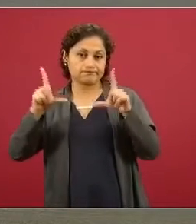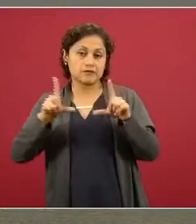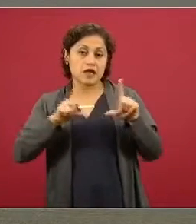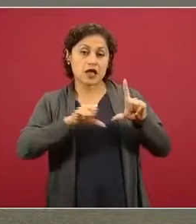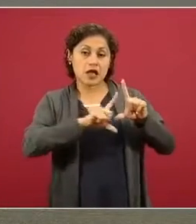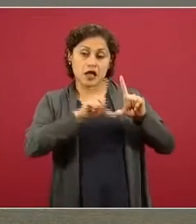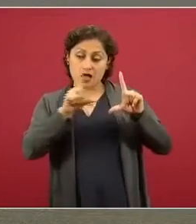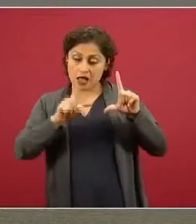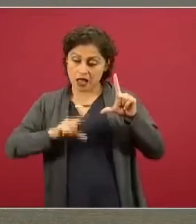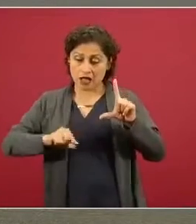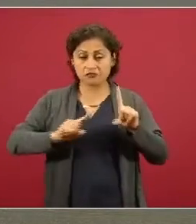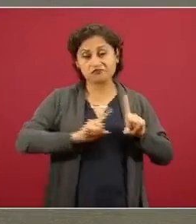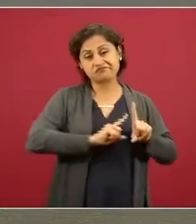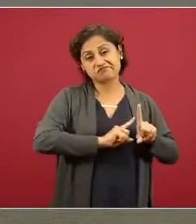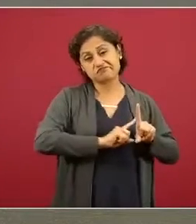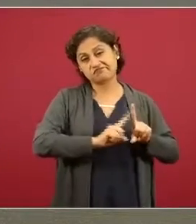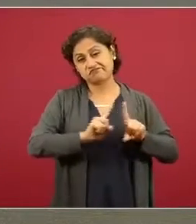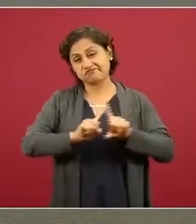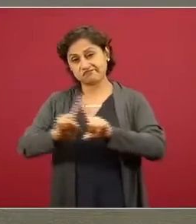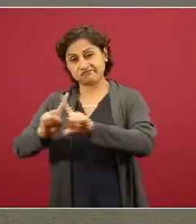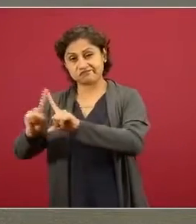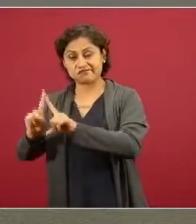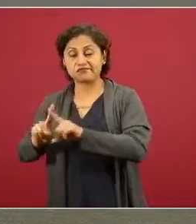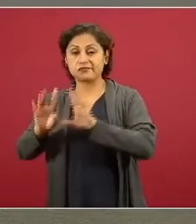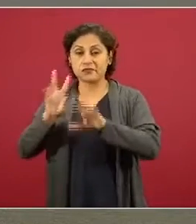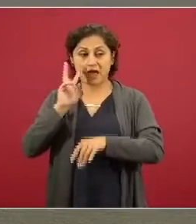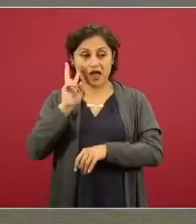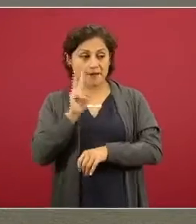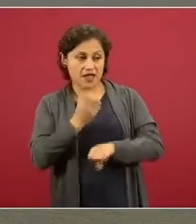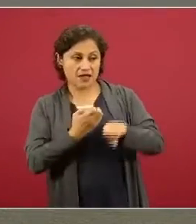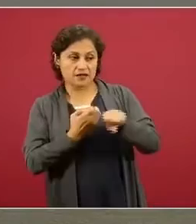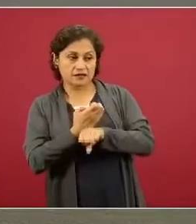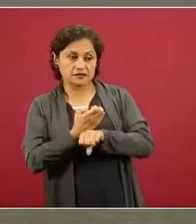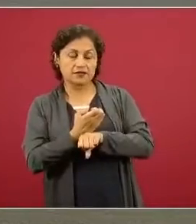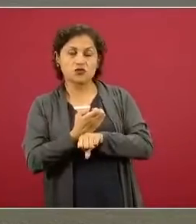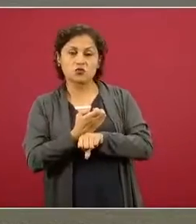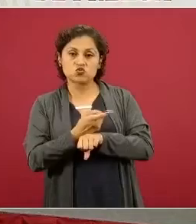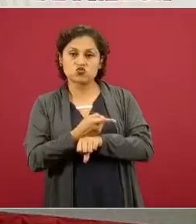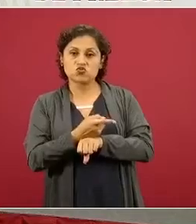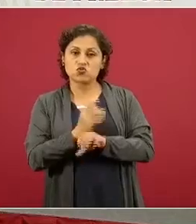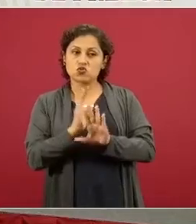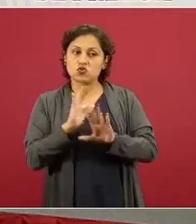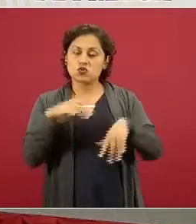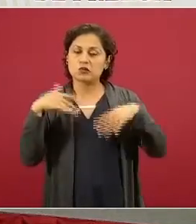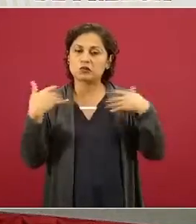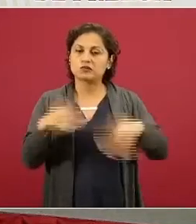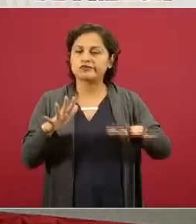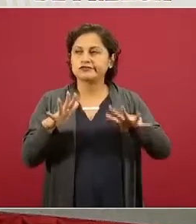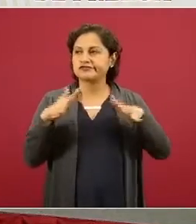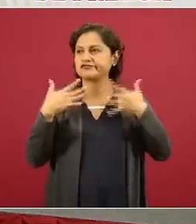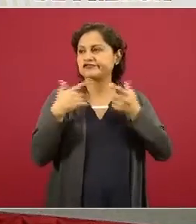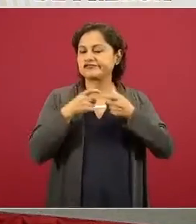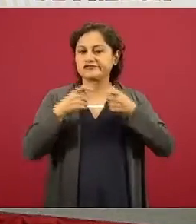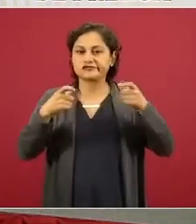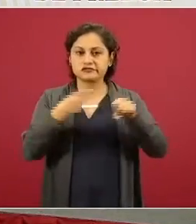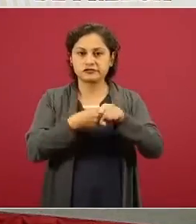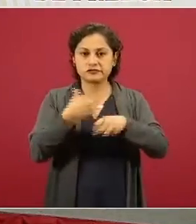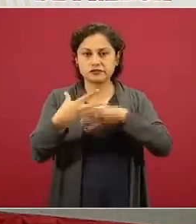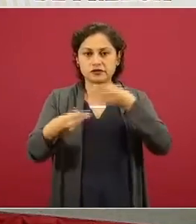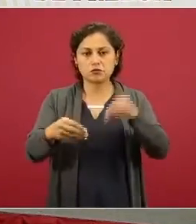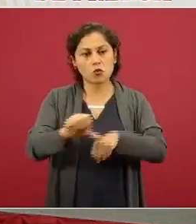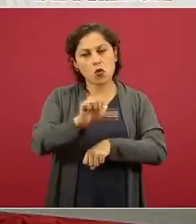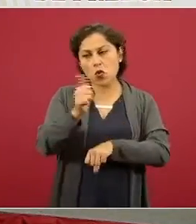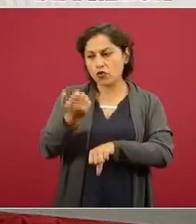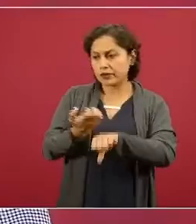¿no? Digo, hay estados que uno los ve y dice, va subiendo muy feo. Hay otros estados que viene un